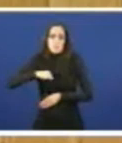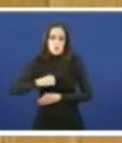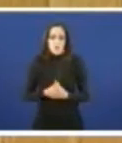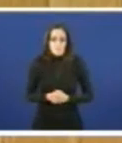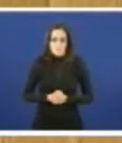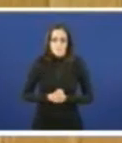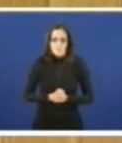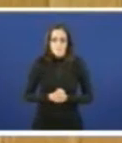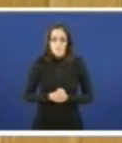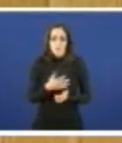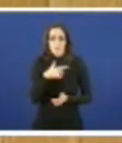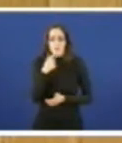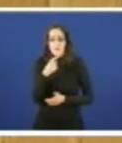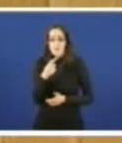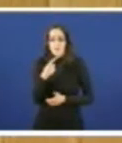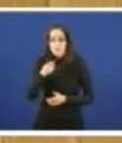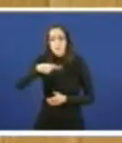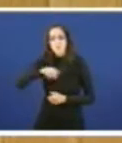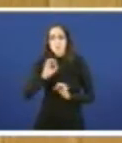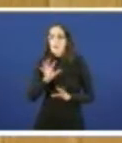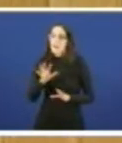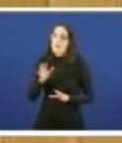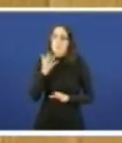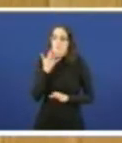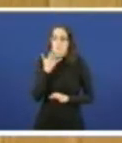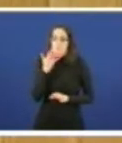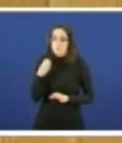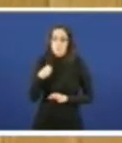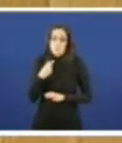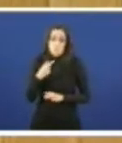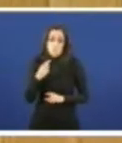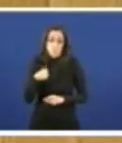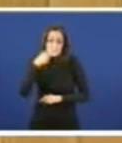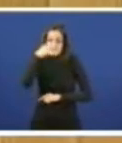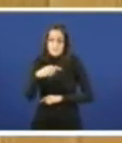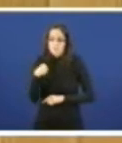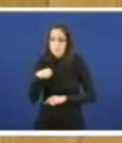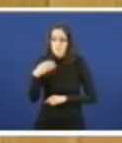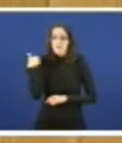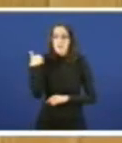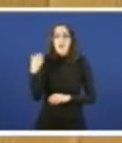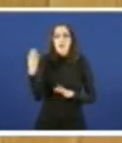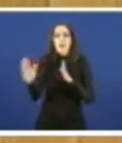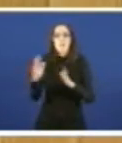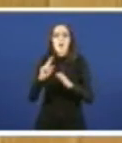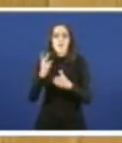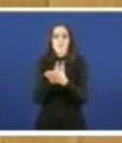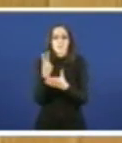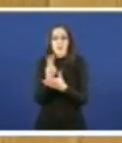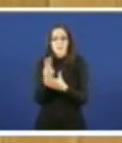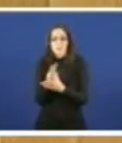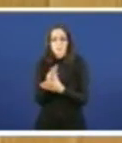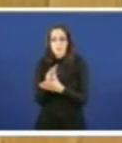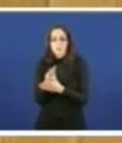Un espírito, señor Adán, que nin siquiera, polo menos no que eu sei, se rompeu no bipartito, porque quere